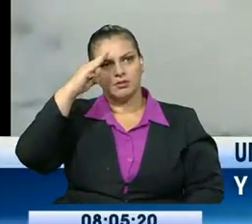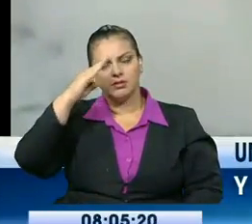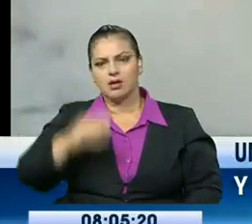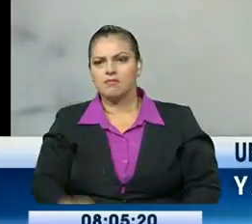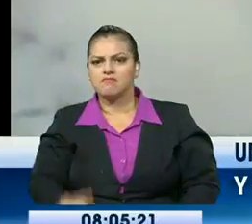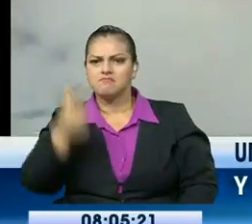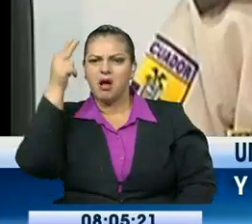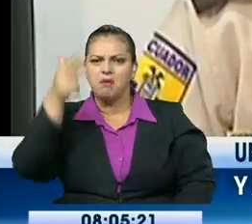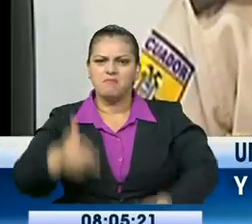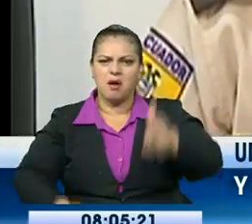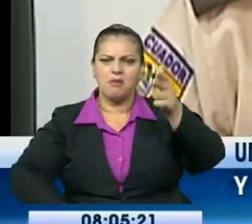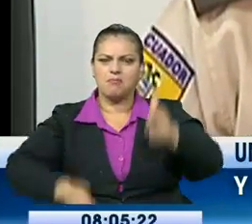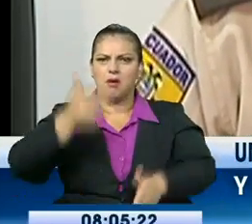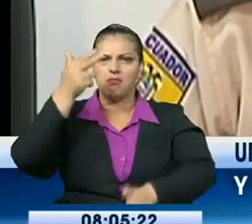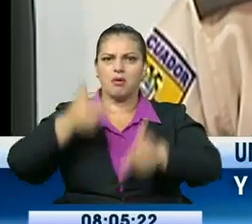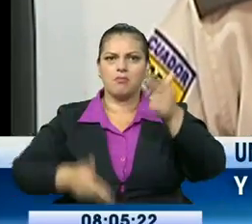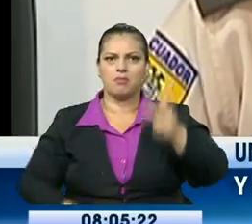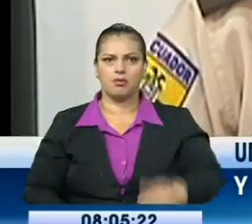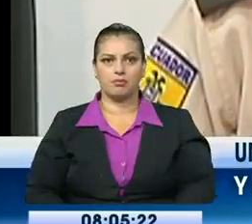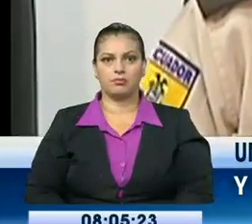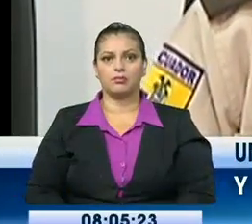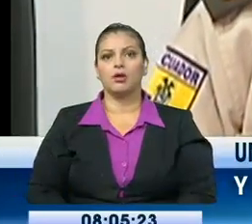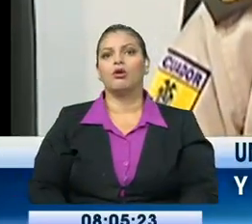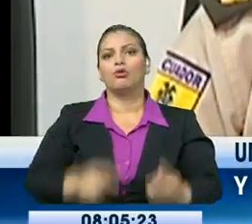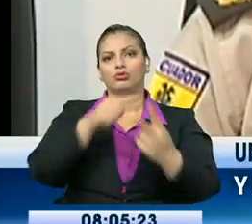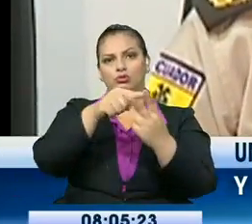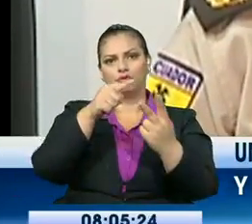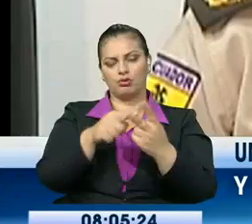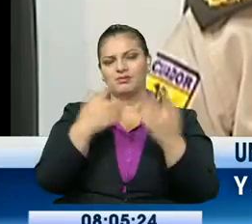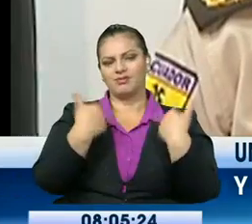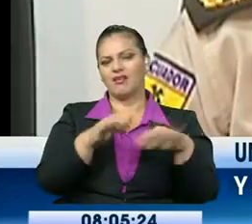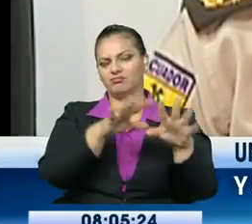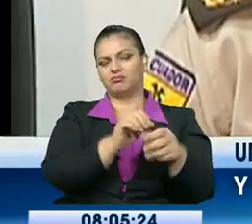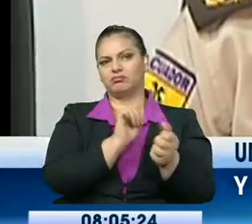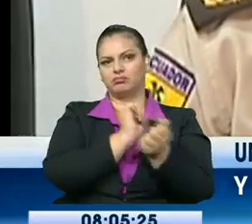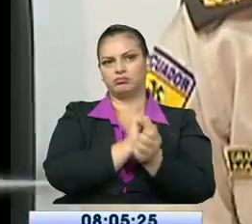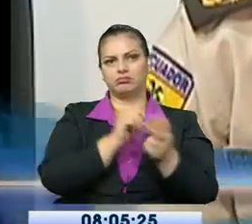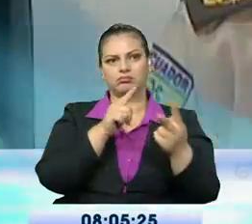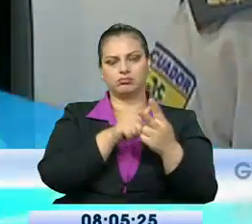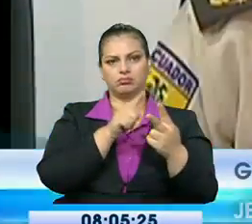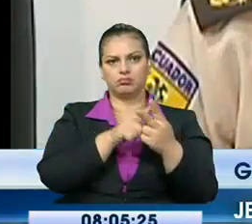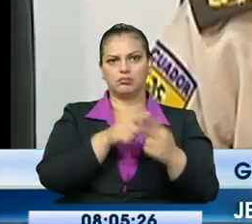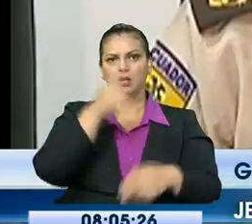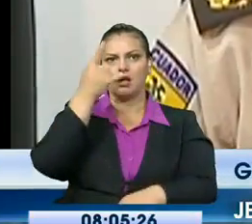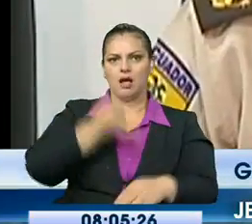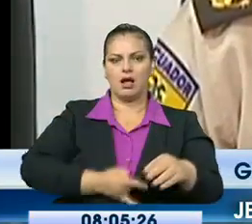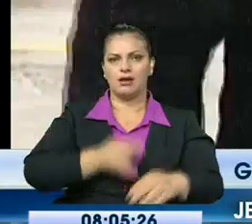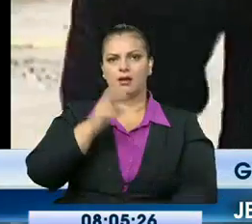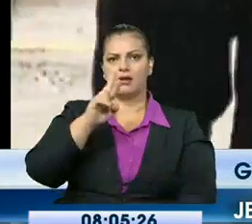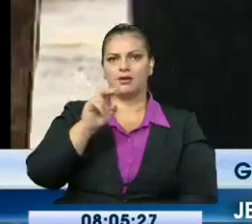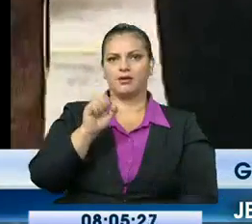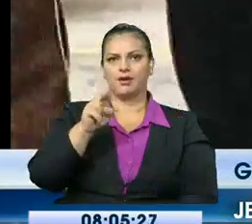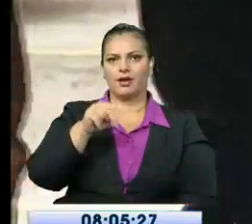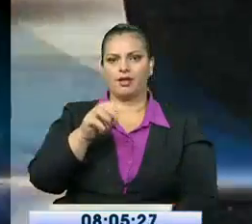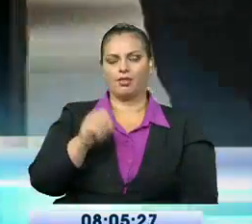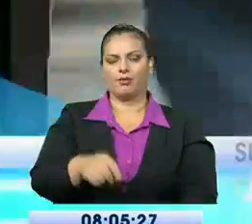escapar. Y vamos a sacar las boletas de detención de estos dos, alias Reno y alias Tatuín.